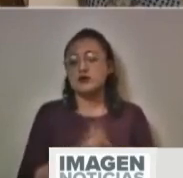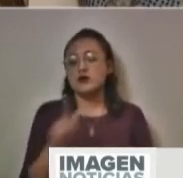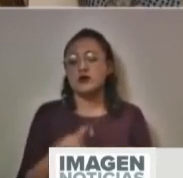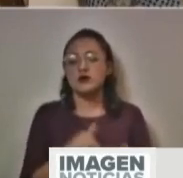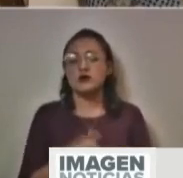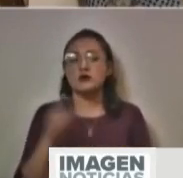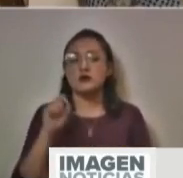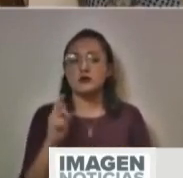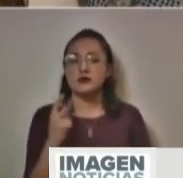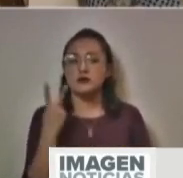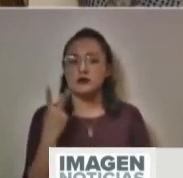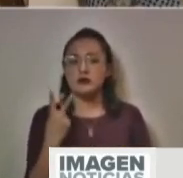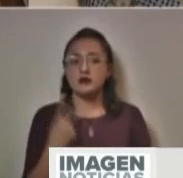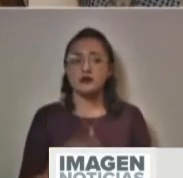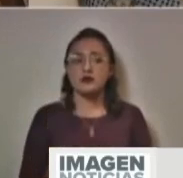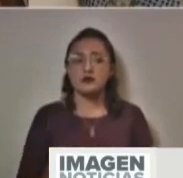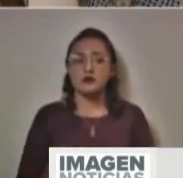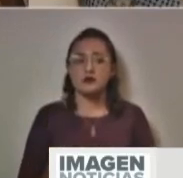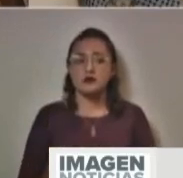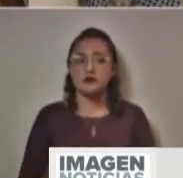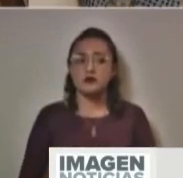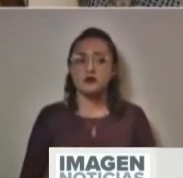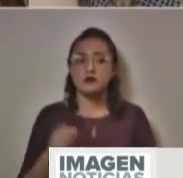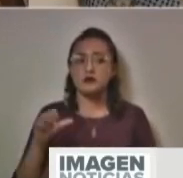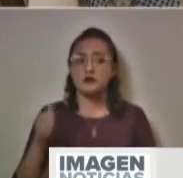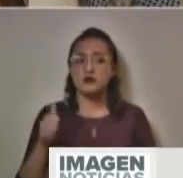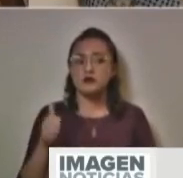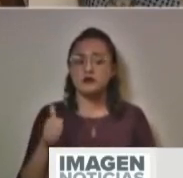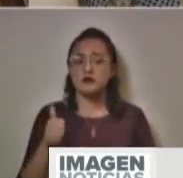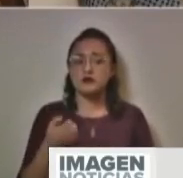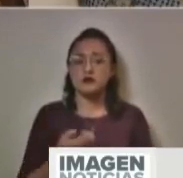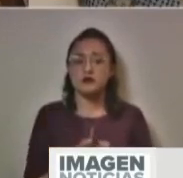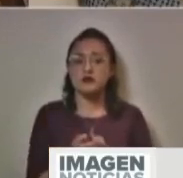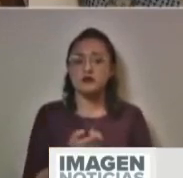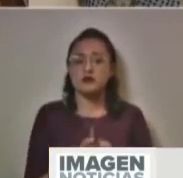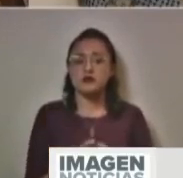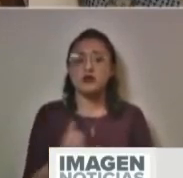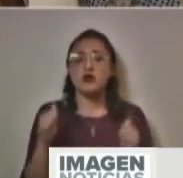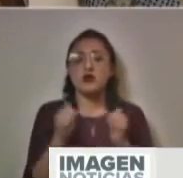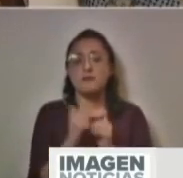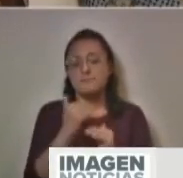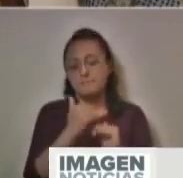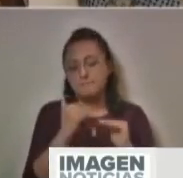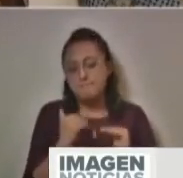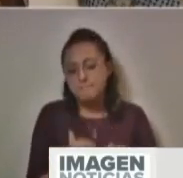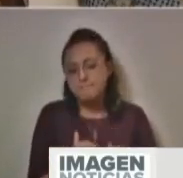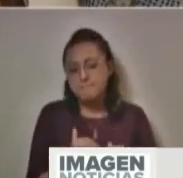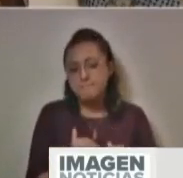lugar 22. Es decir, en los 11 estados con menor incidencia delictiva.